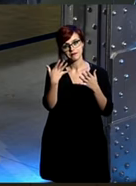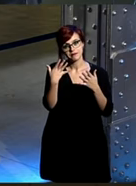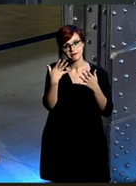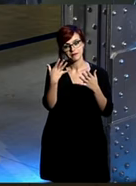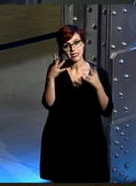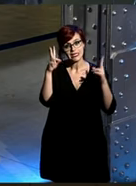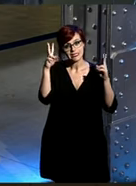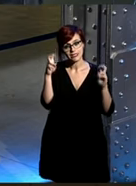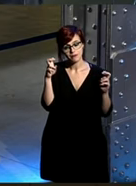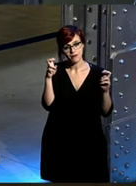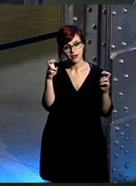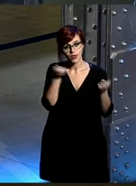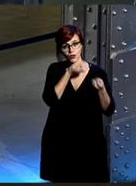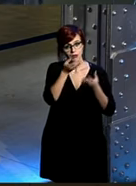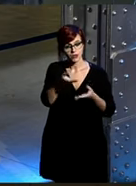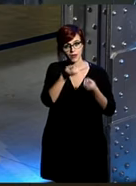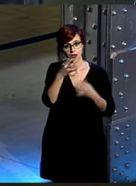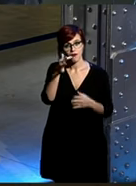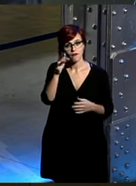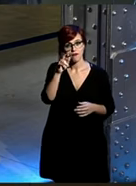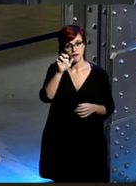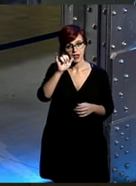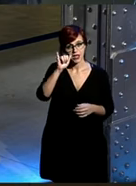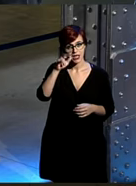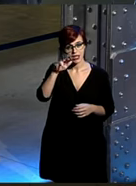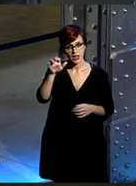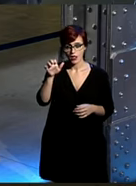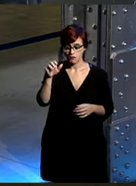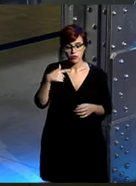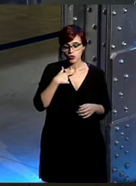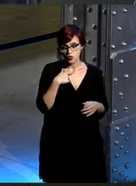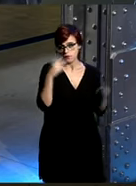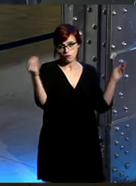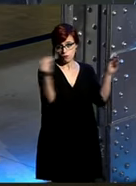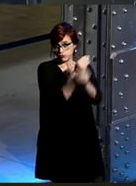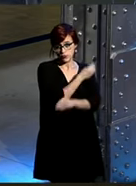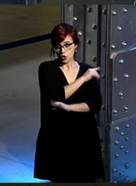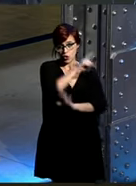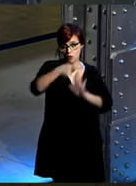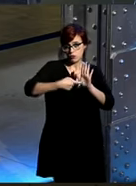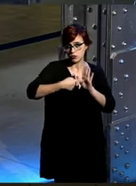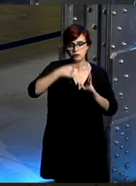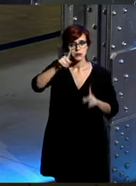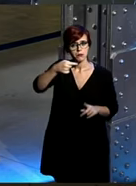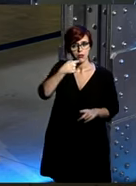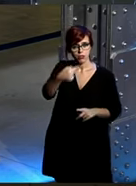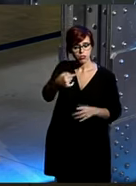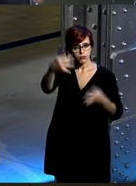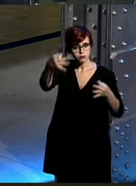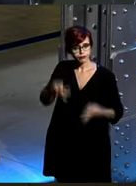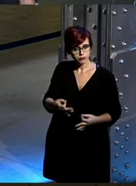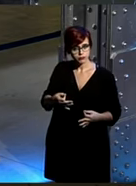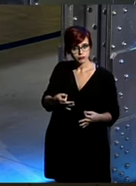que ha comentado el profesor Juan Freire, discrepo totalmente con esa afirmación respecto